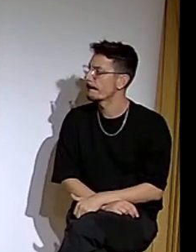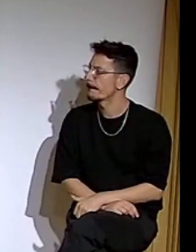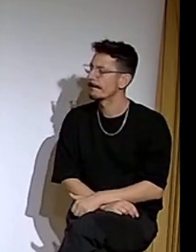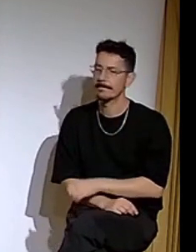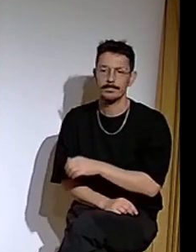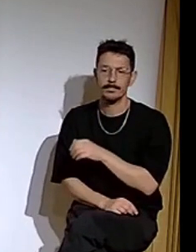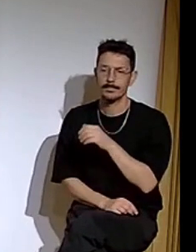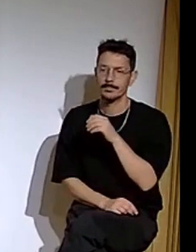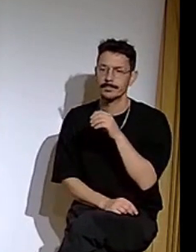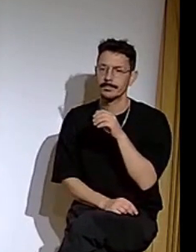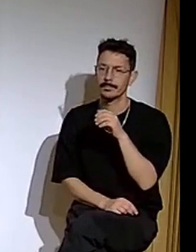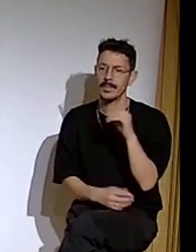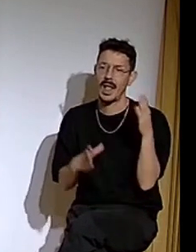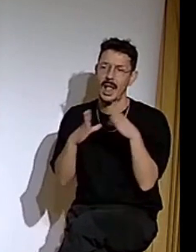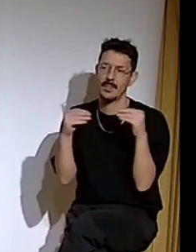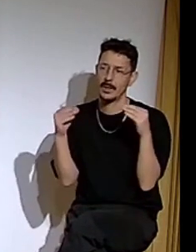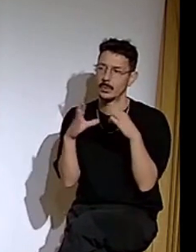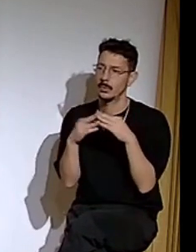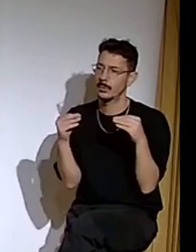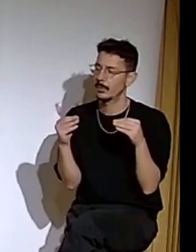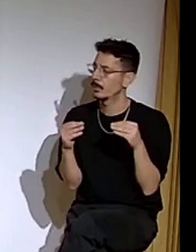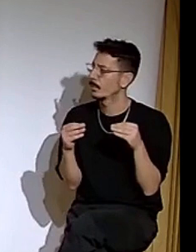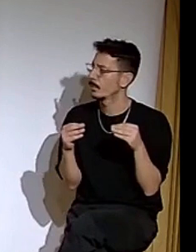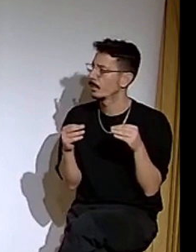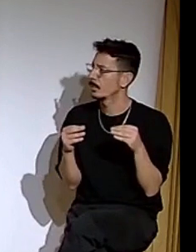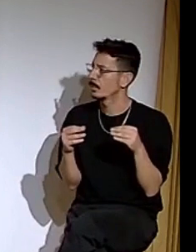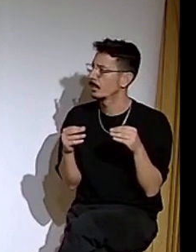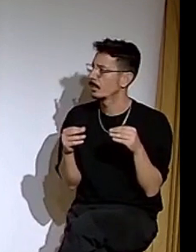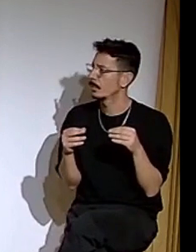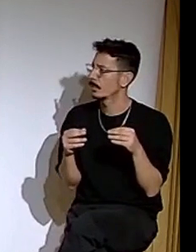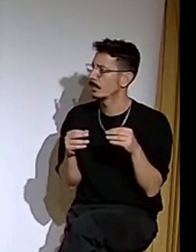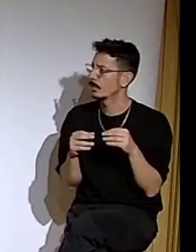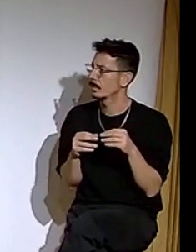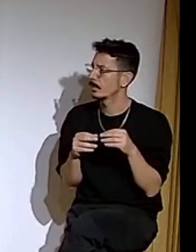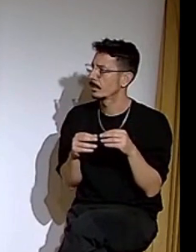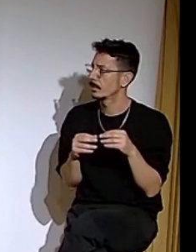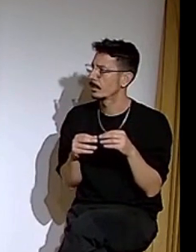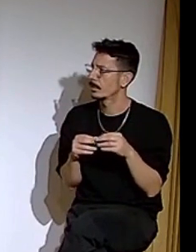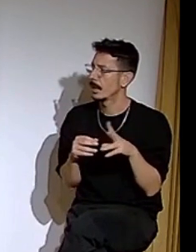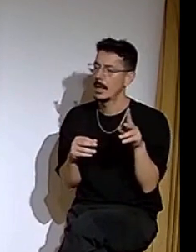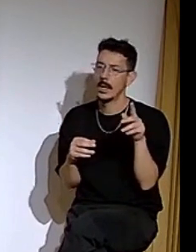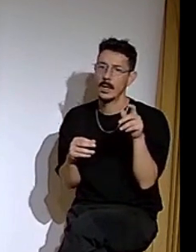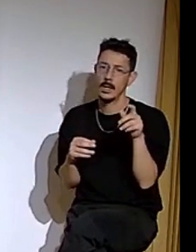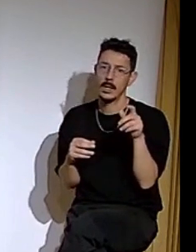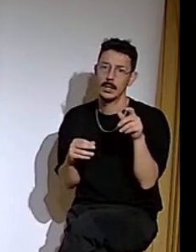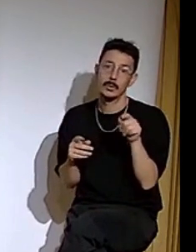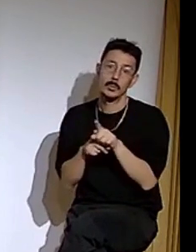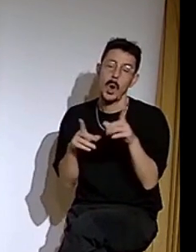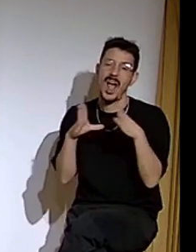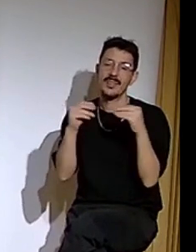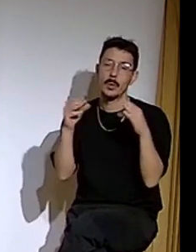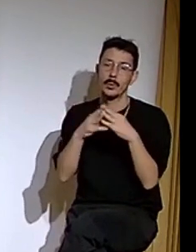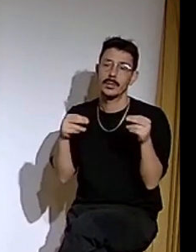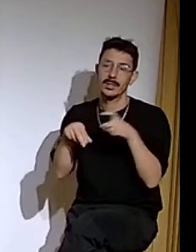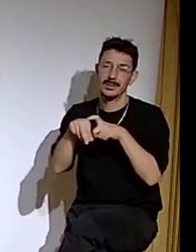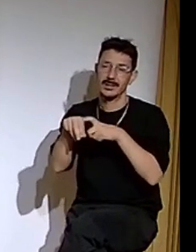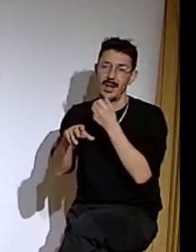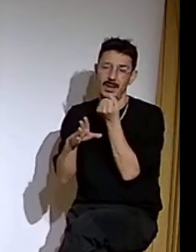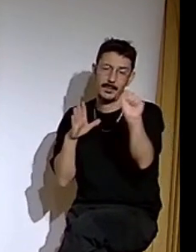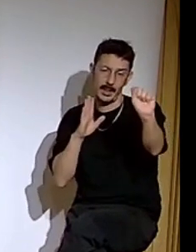de la Andalucía o de Peña andaluza que vive aquí de la Andalucía Rebelde y